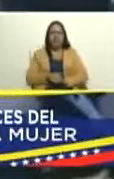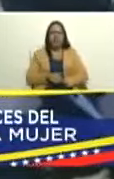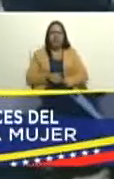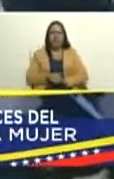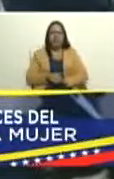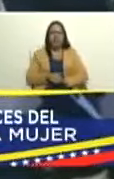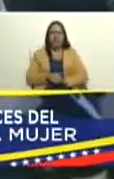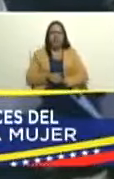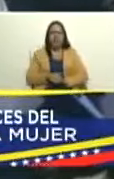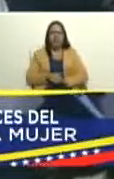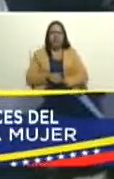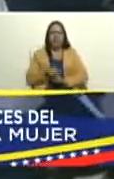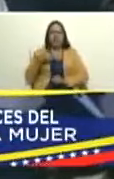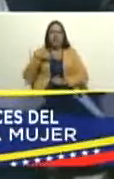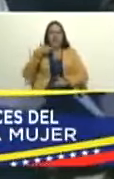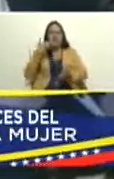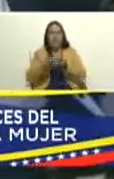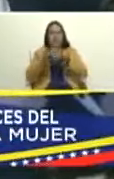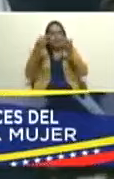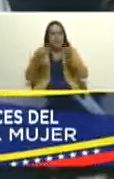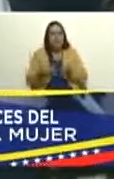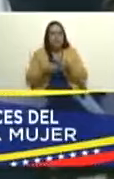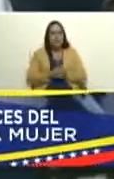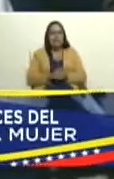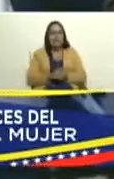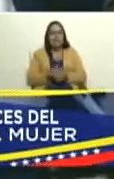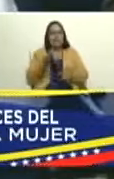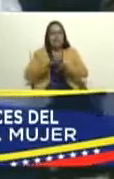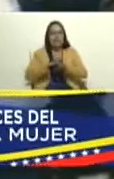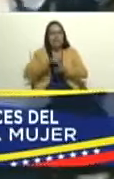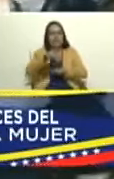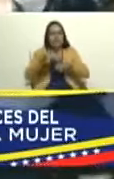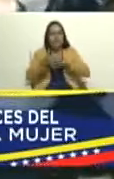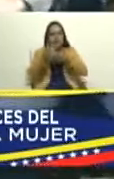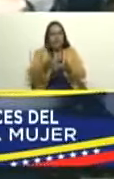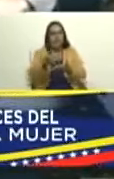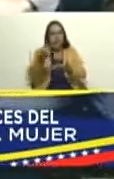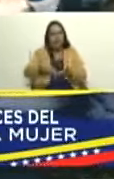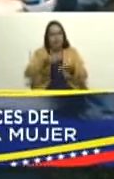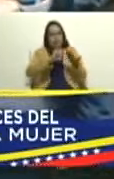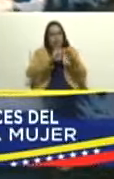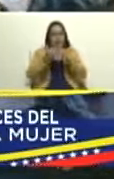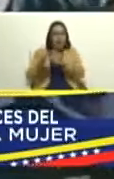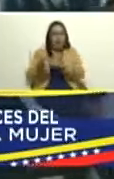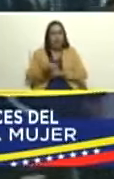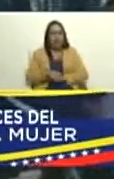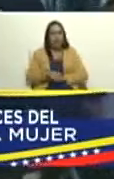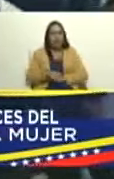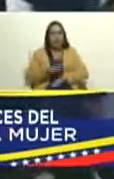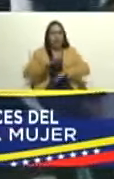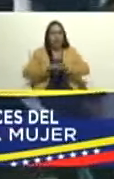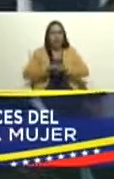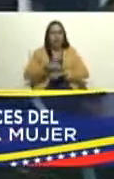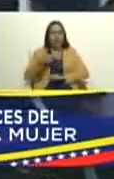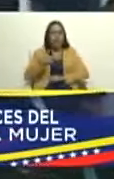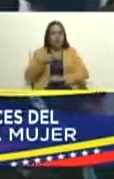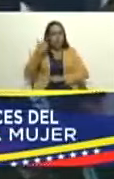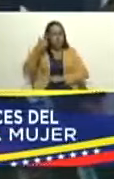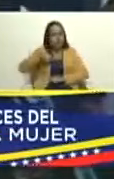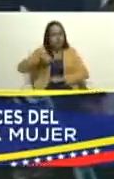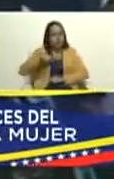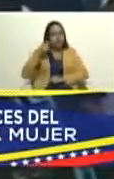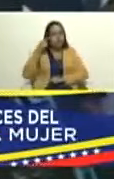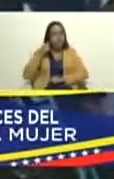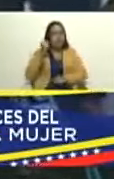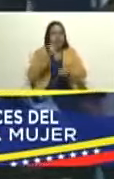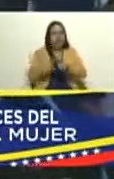combatiente. Estoy muy agradecida verdaderamente porque esto ayuda también a mi comunidad. Porque yo soy y sigo siendo